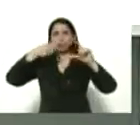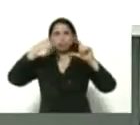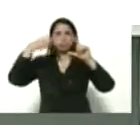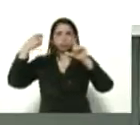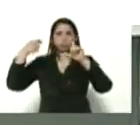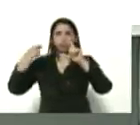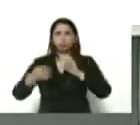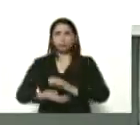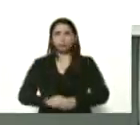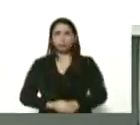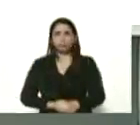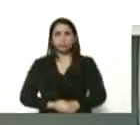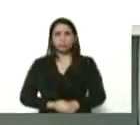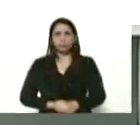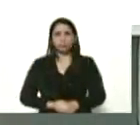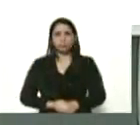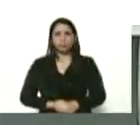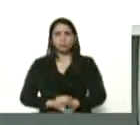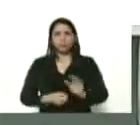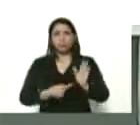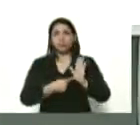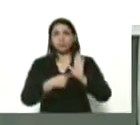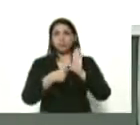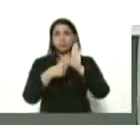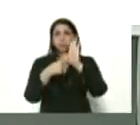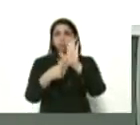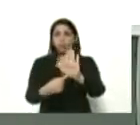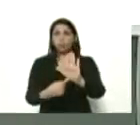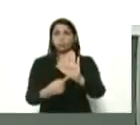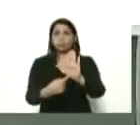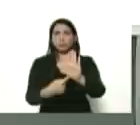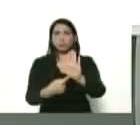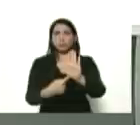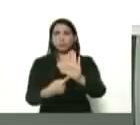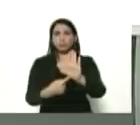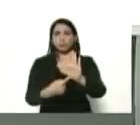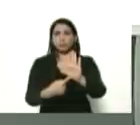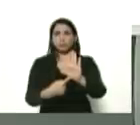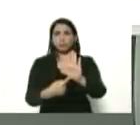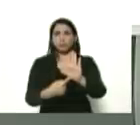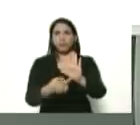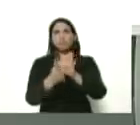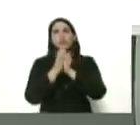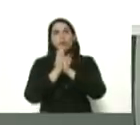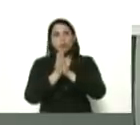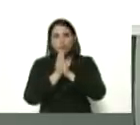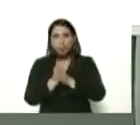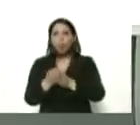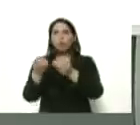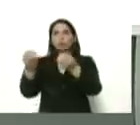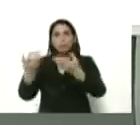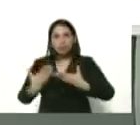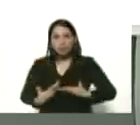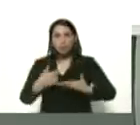que son demostración. Si me pasan la lista, por favor, de los videos.